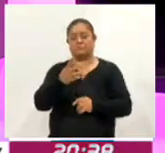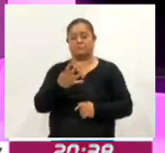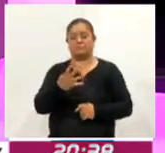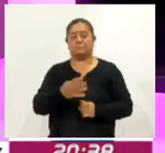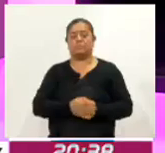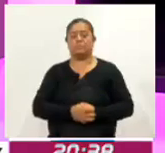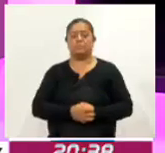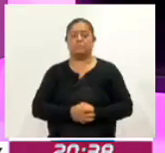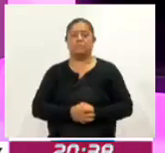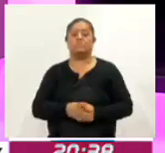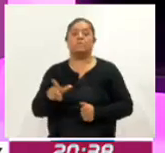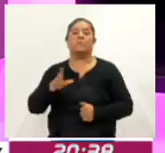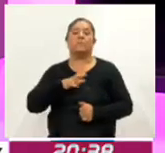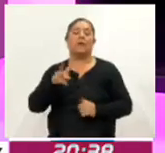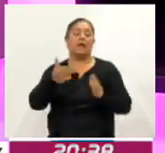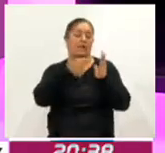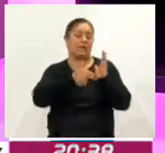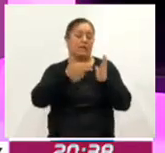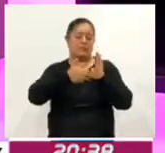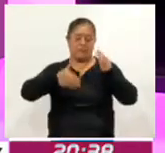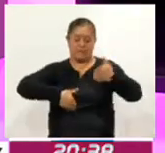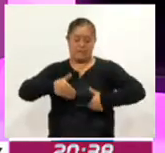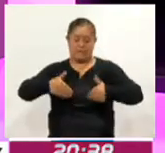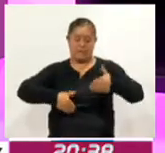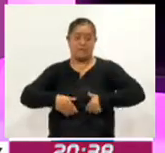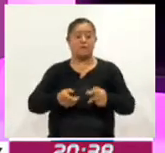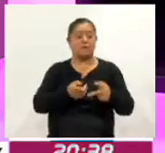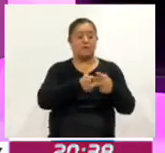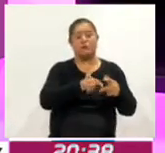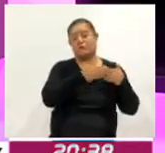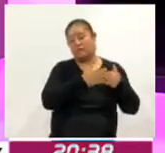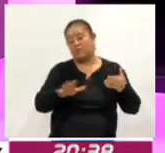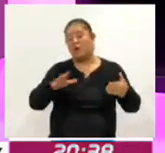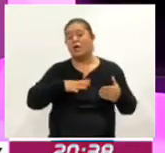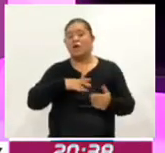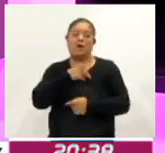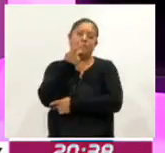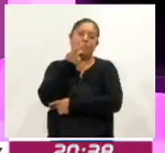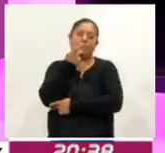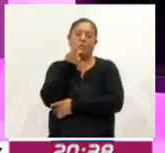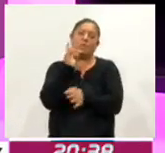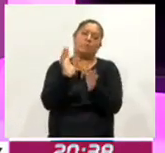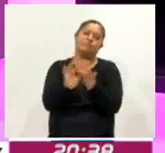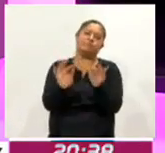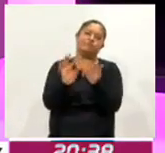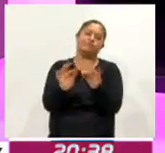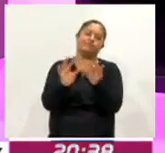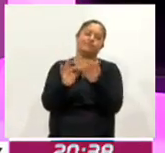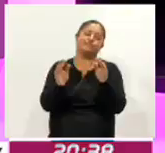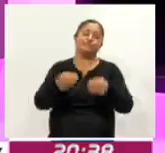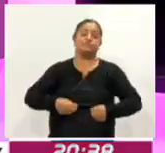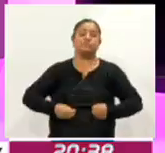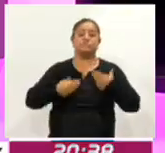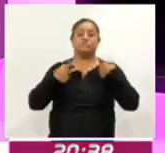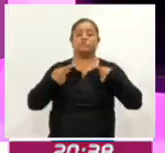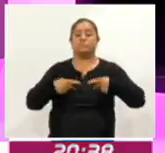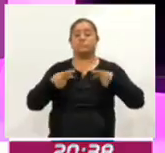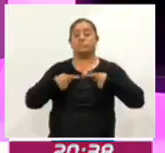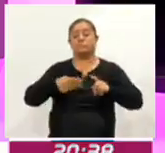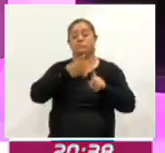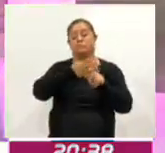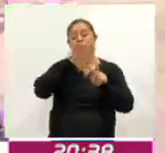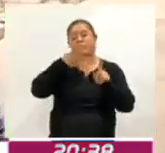cabo el taller de teatro a partir de las narrativas de vida de las personas